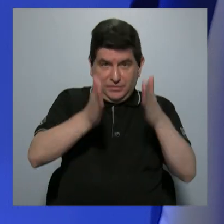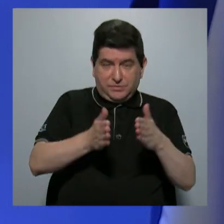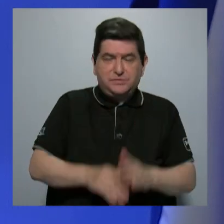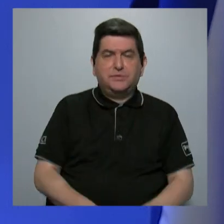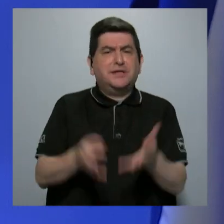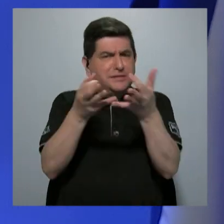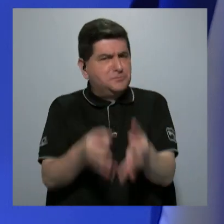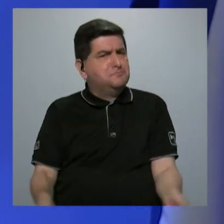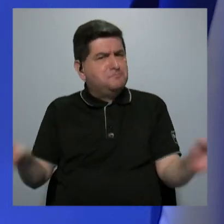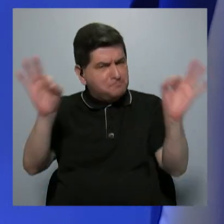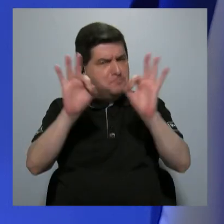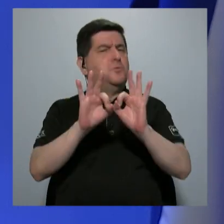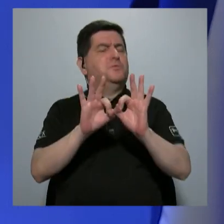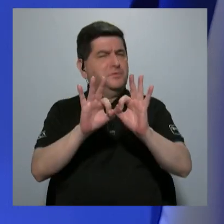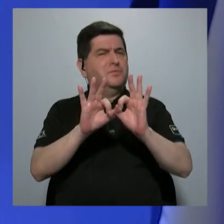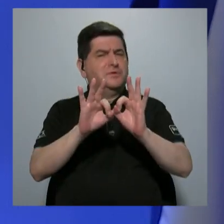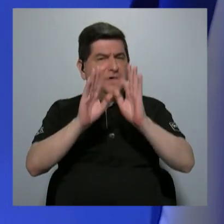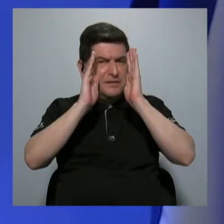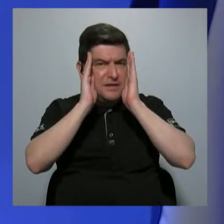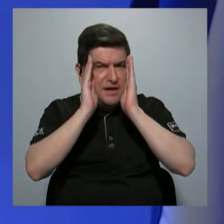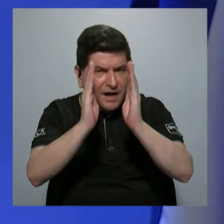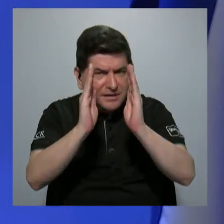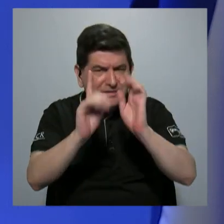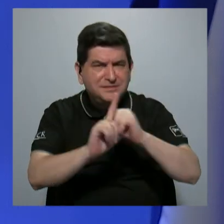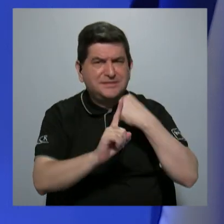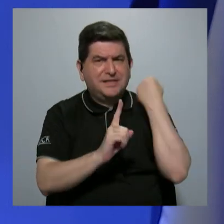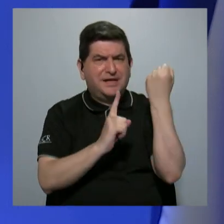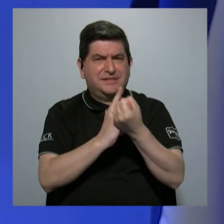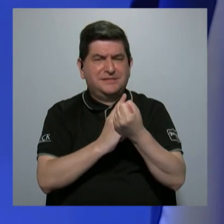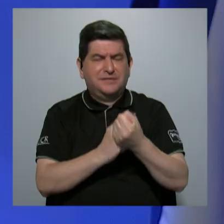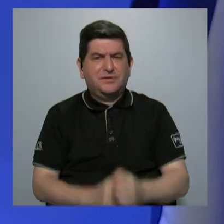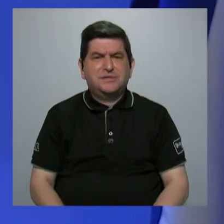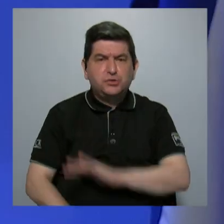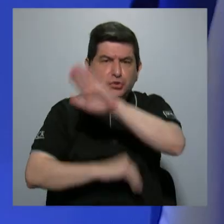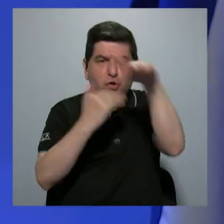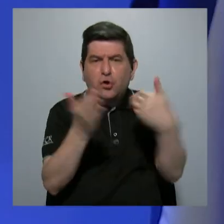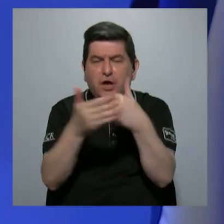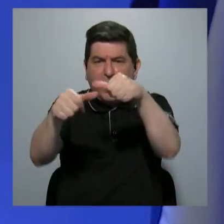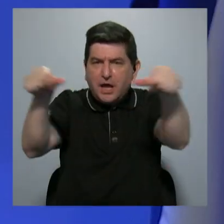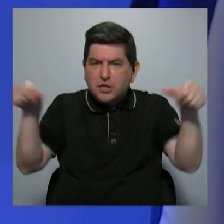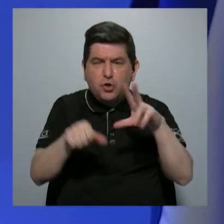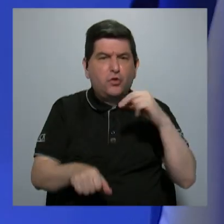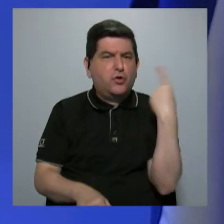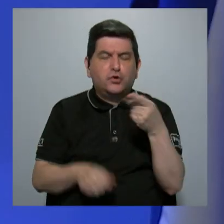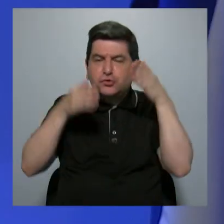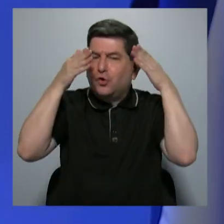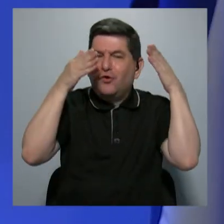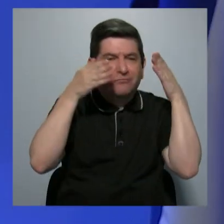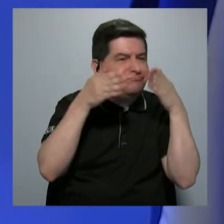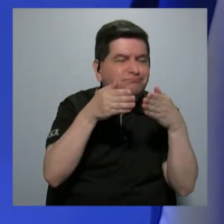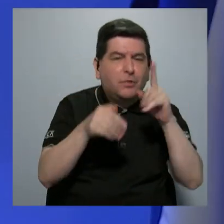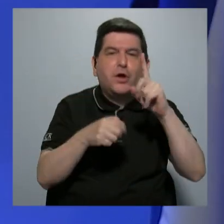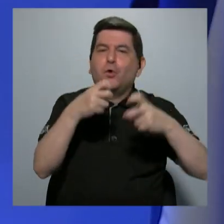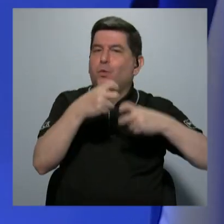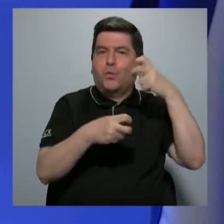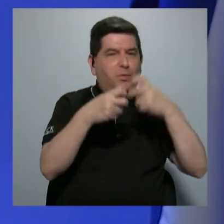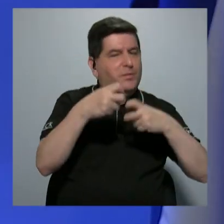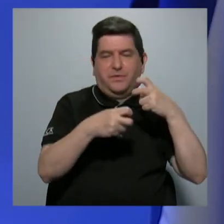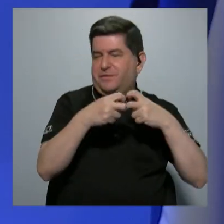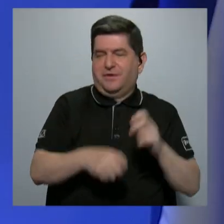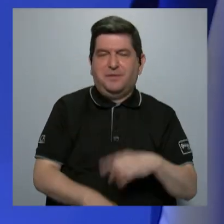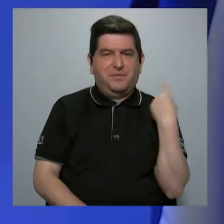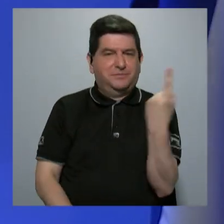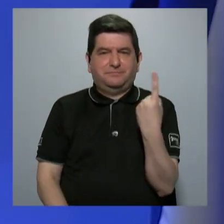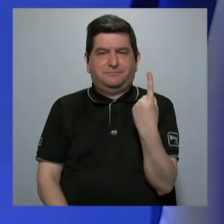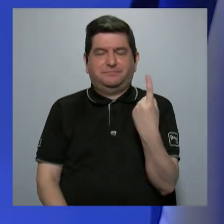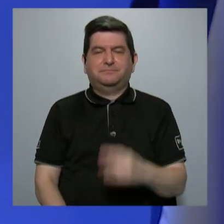que es importantísimo atender esta cuestión de manera transversal y no solo focalizarnos en un problema